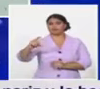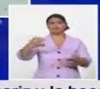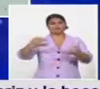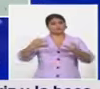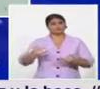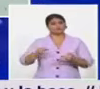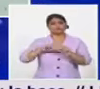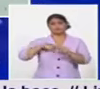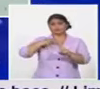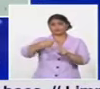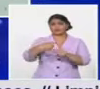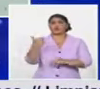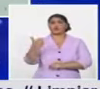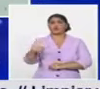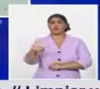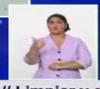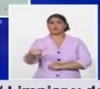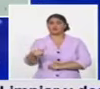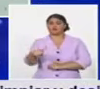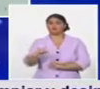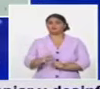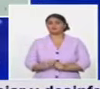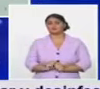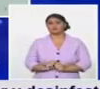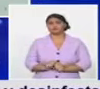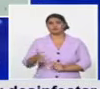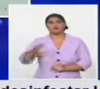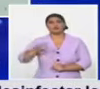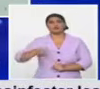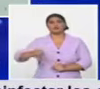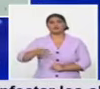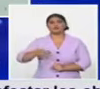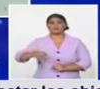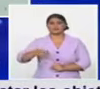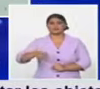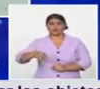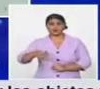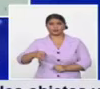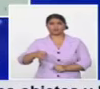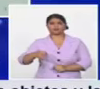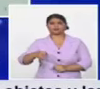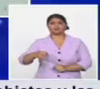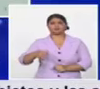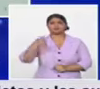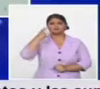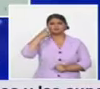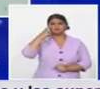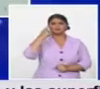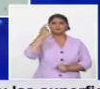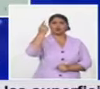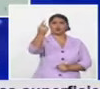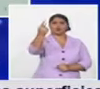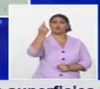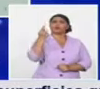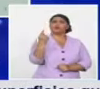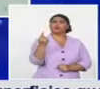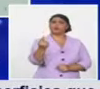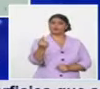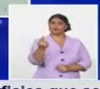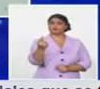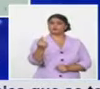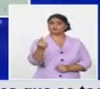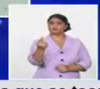casos importados de los municipios Caibarién, Camajuaní, uno de cada uno,